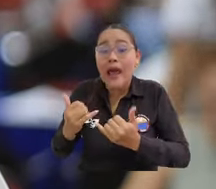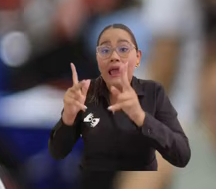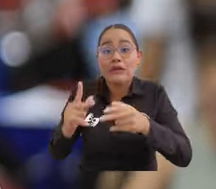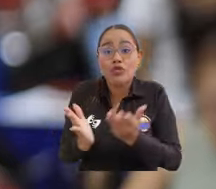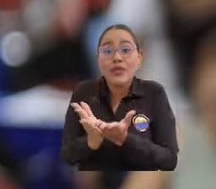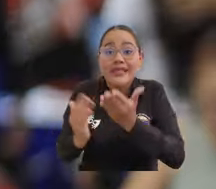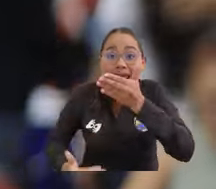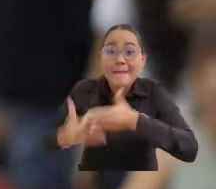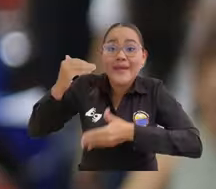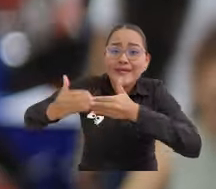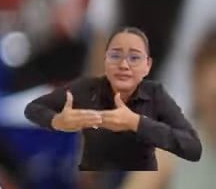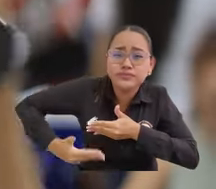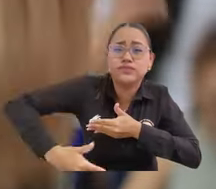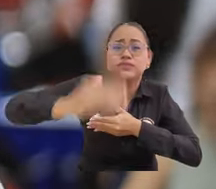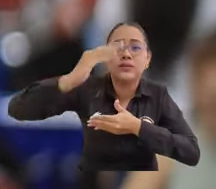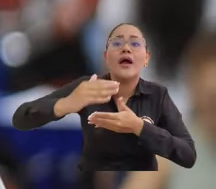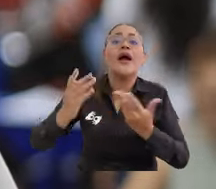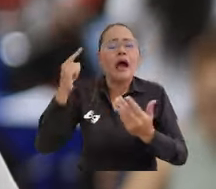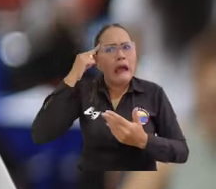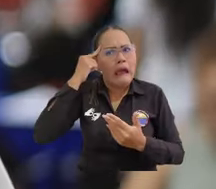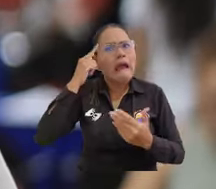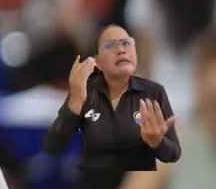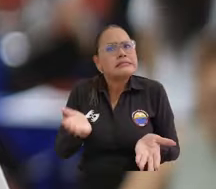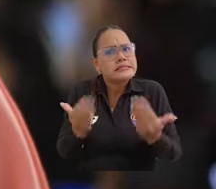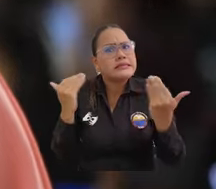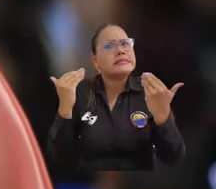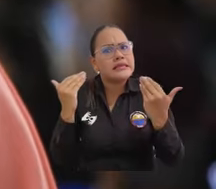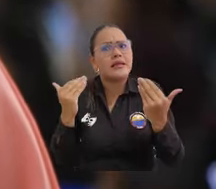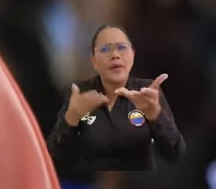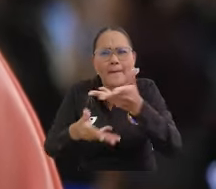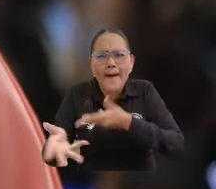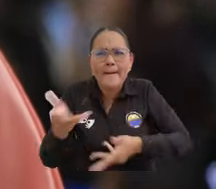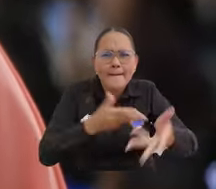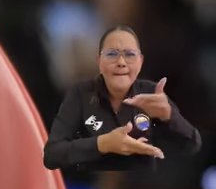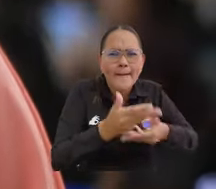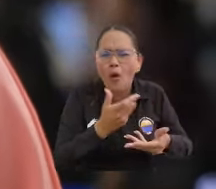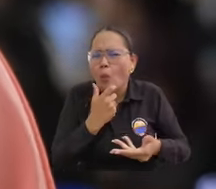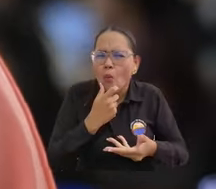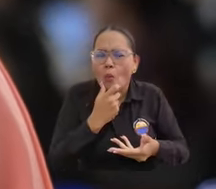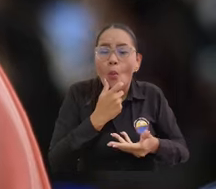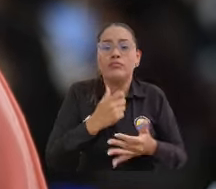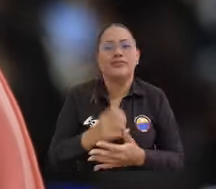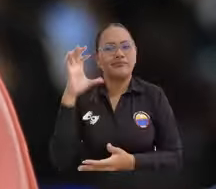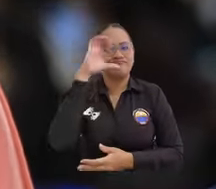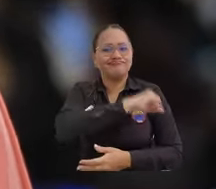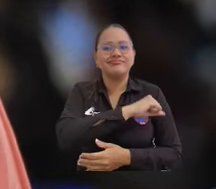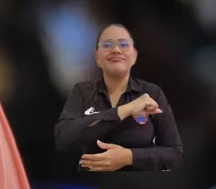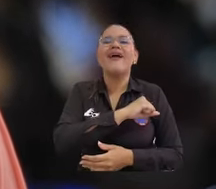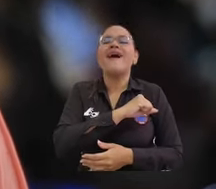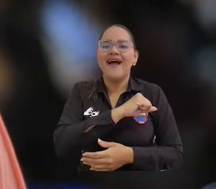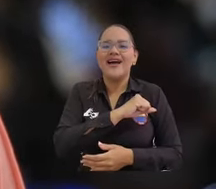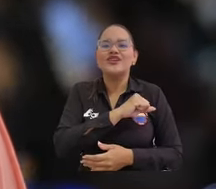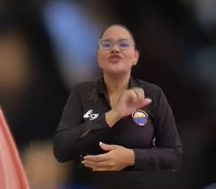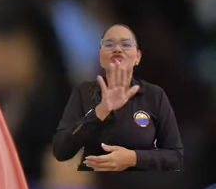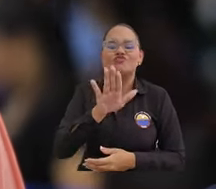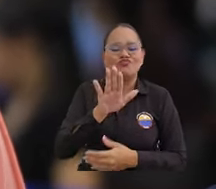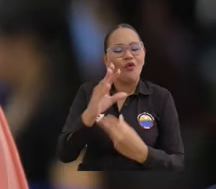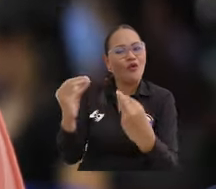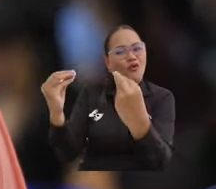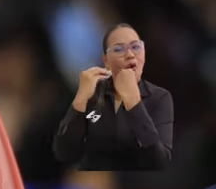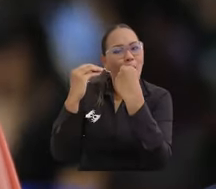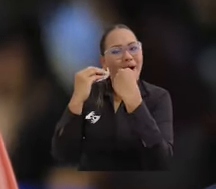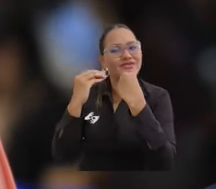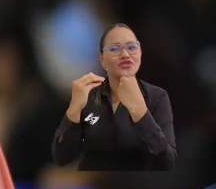los que empiezan ahora como los que están por venir a nuestra institución. Y te puedo decir que se nota la calidad de formación